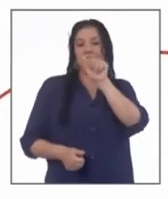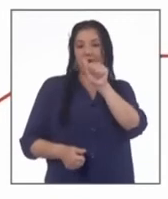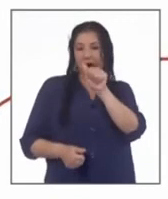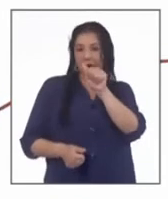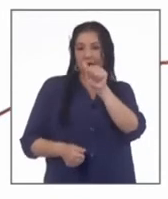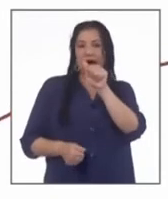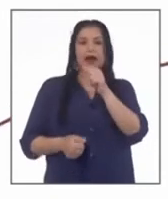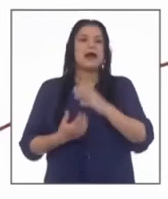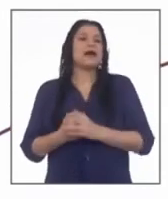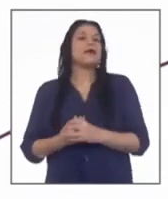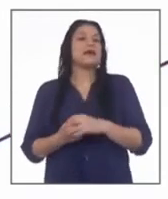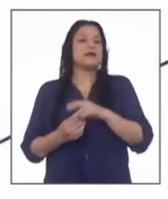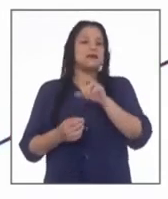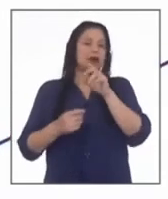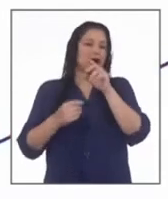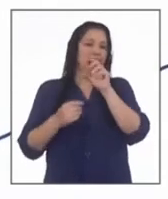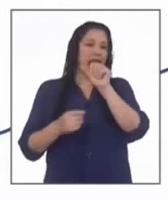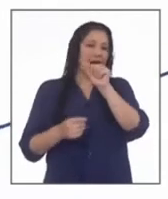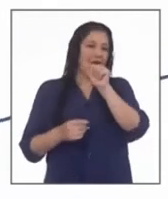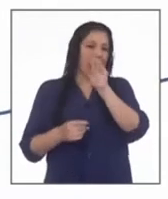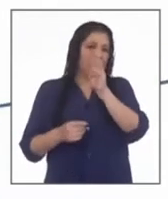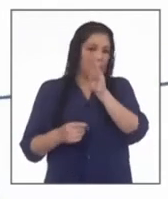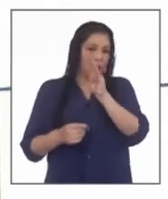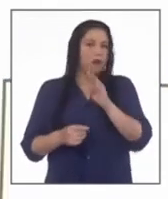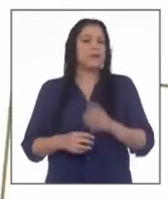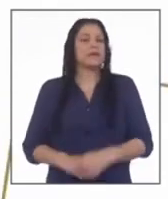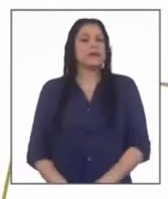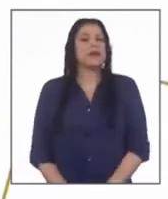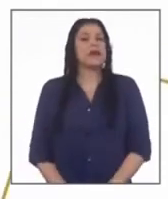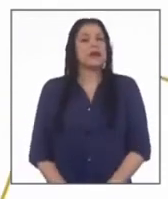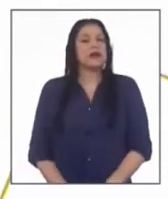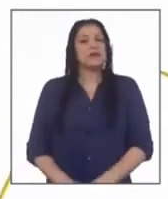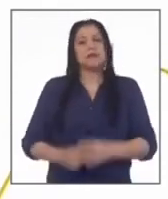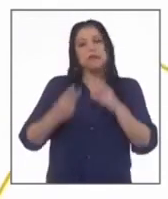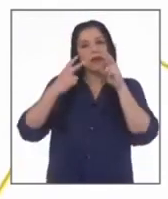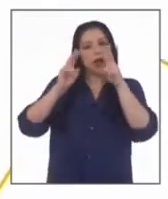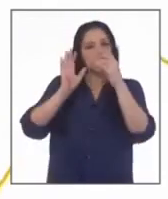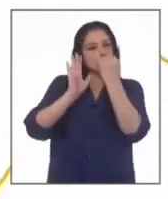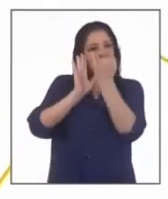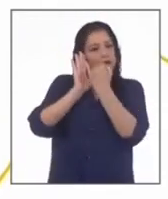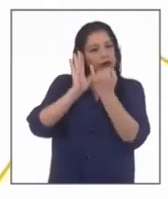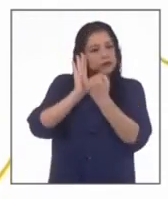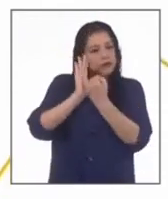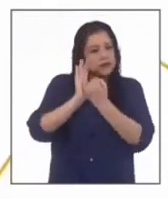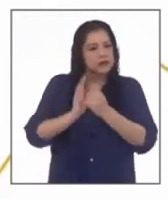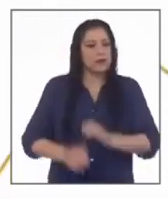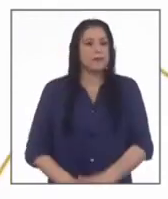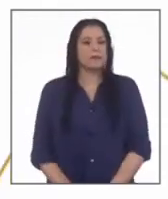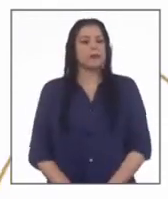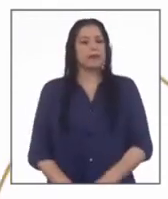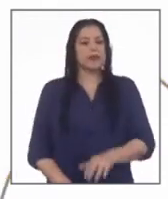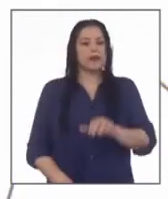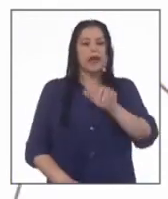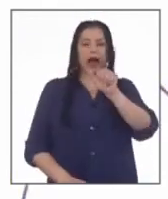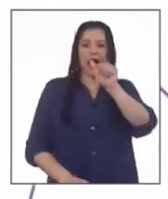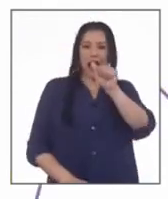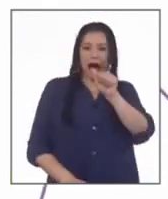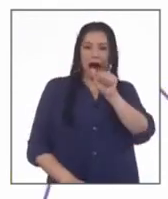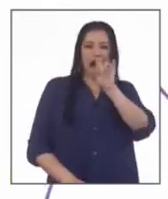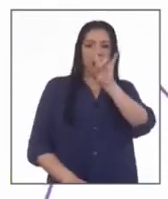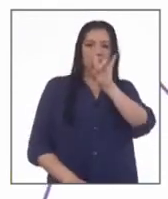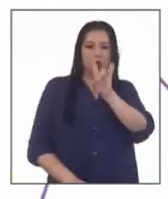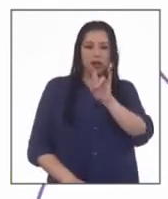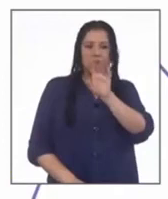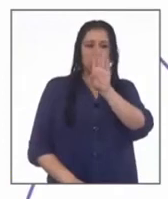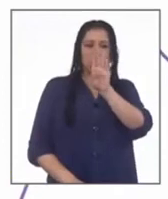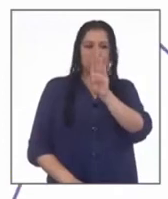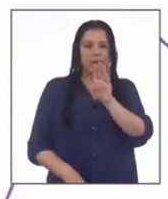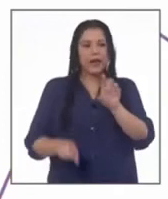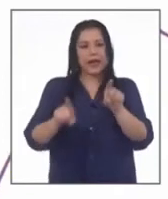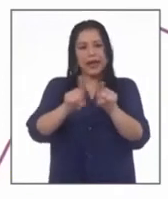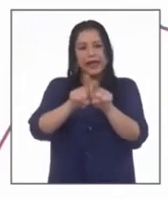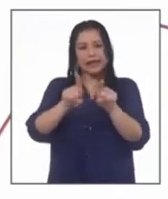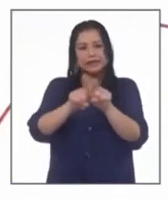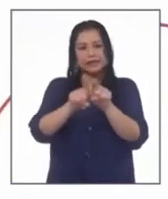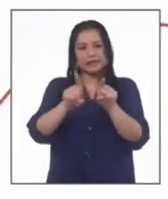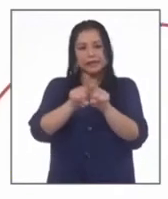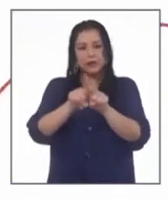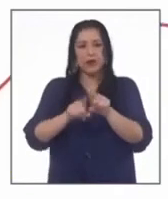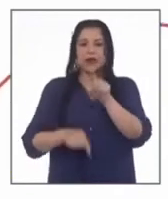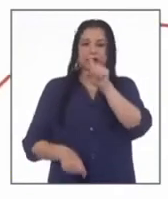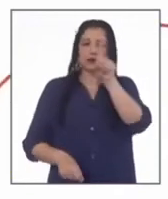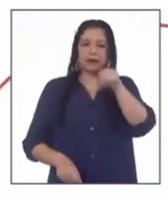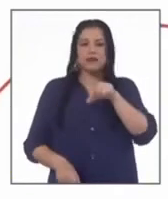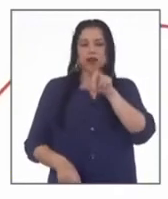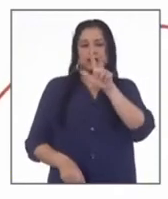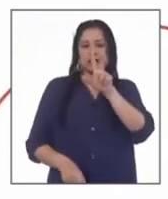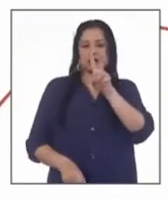X pertenece al intervalo B. Observando la gráfica, intervalo A, unión con el intervalo B, es igual al intervalo cerrado